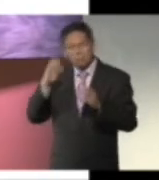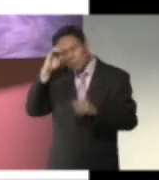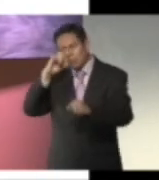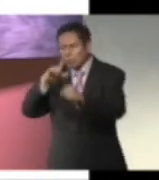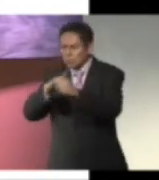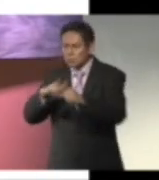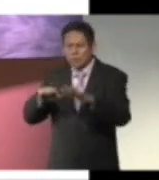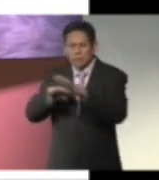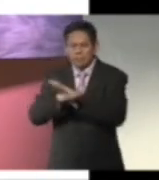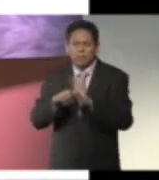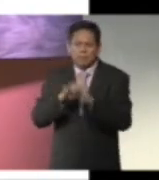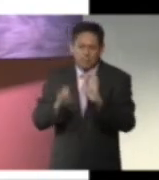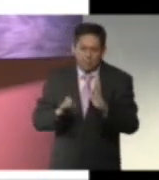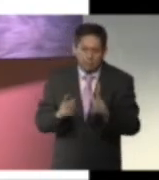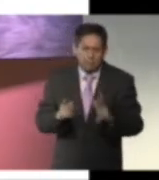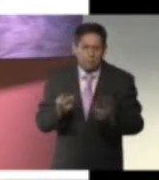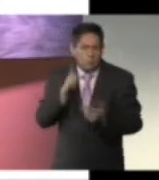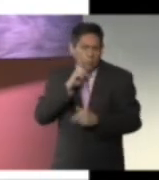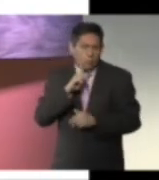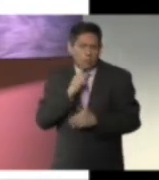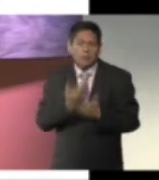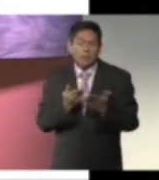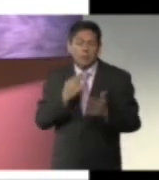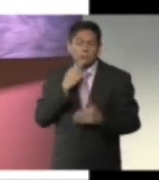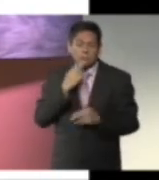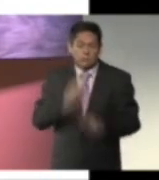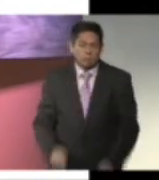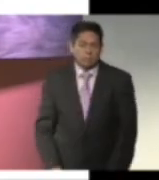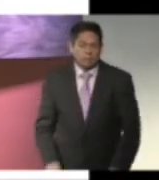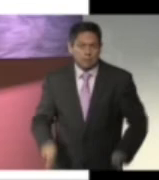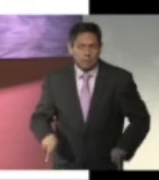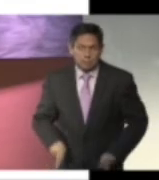como etcétera. Cambios que